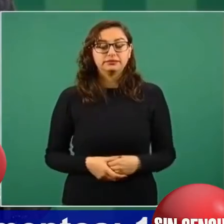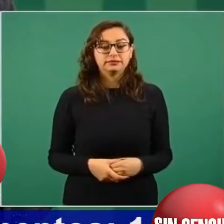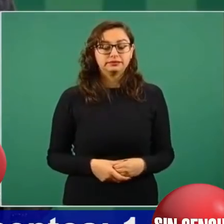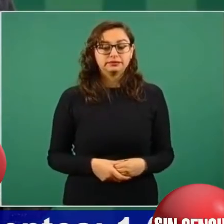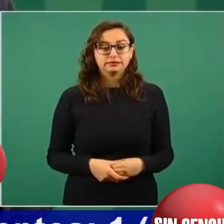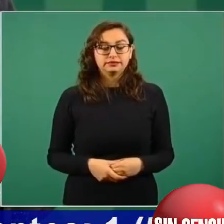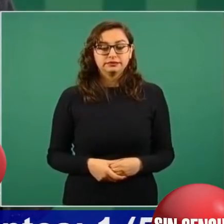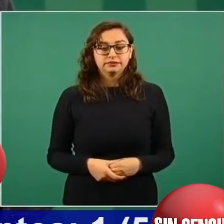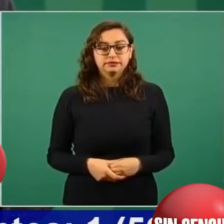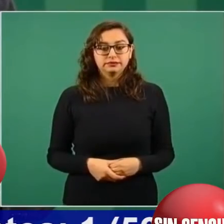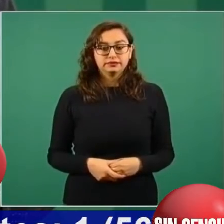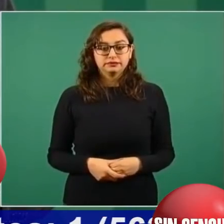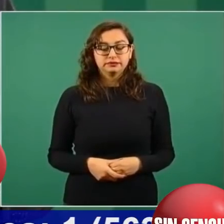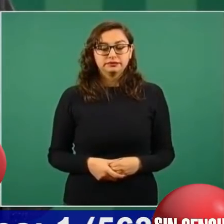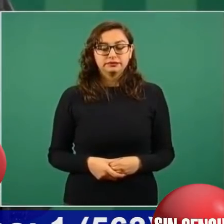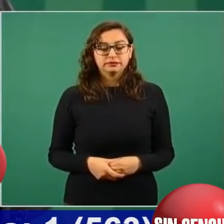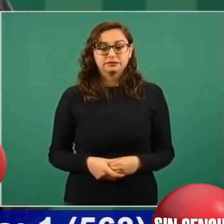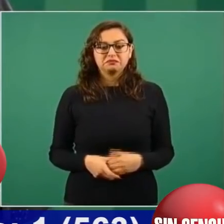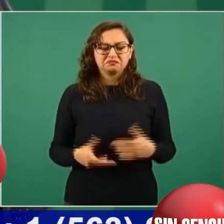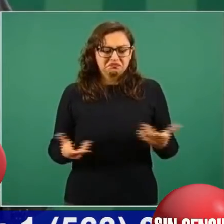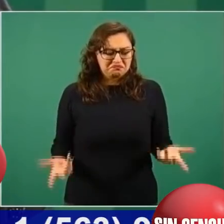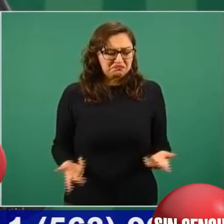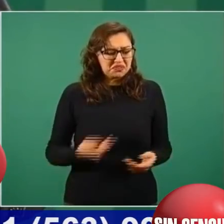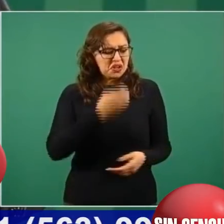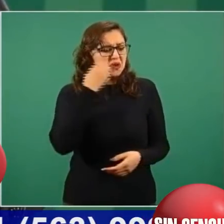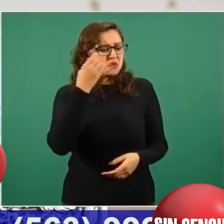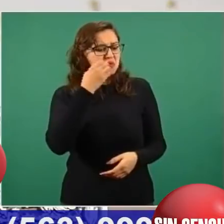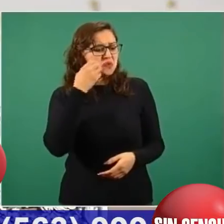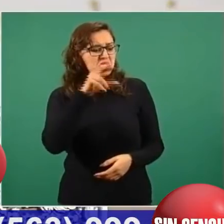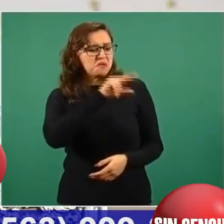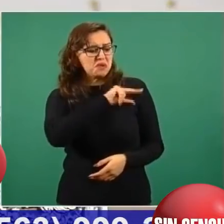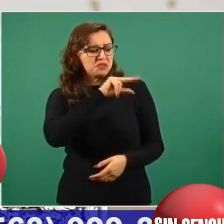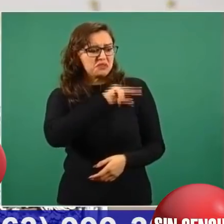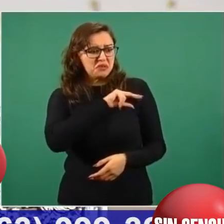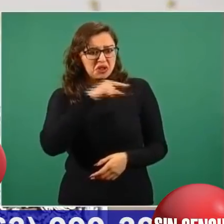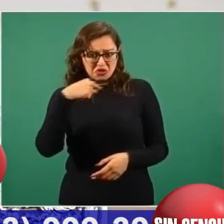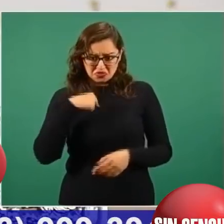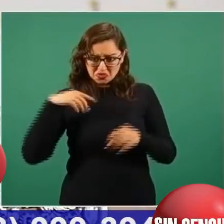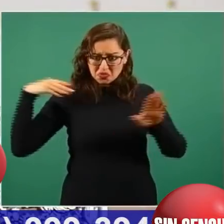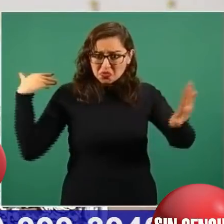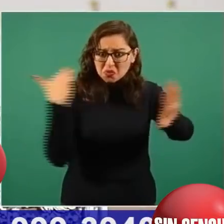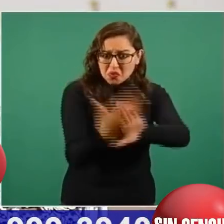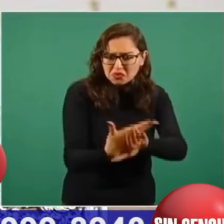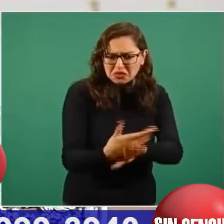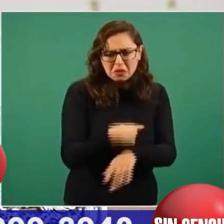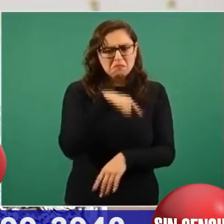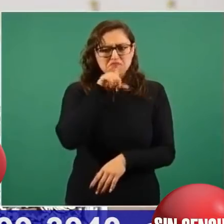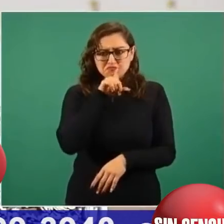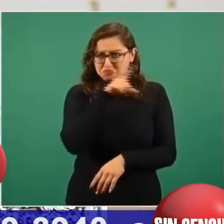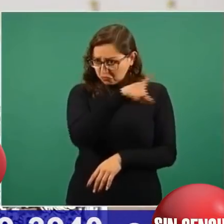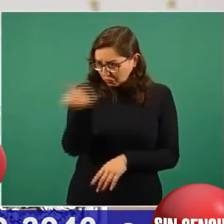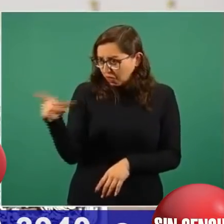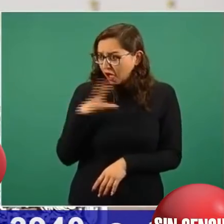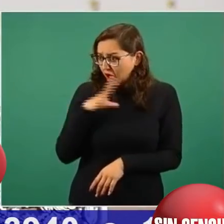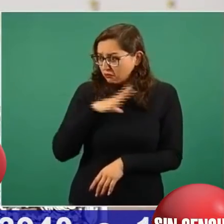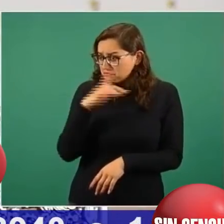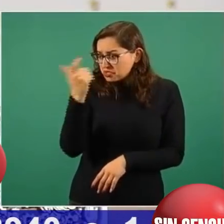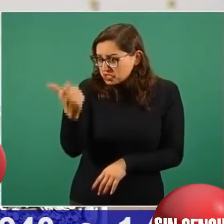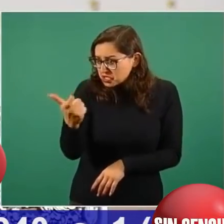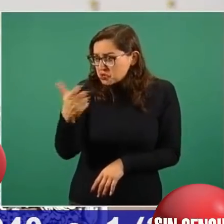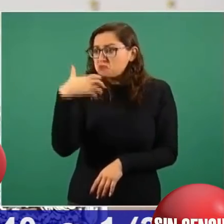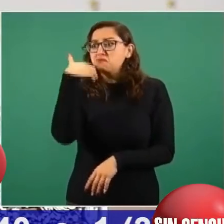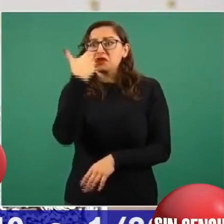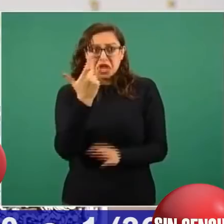Yo nunca he estado en contra de la educación privada. El que tiene para pagar una escuela privada lo puede hacer, está en su derecho.